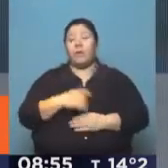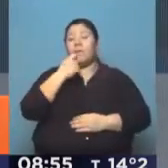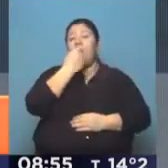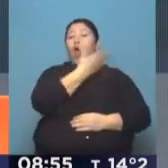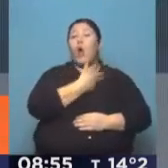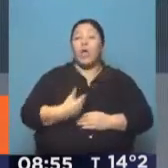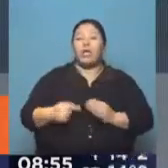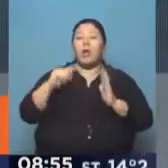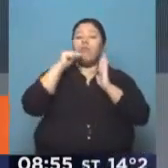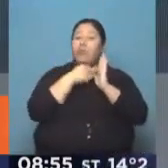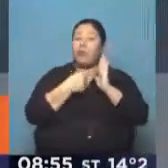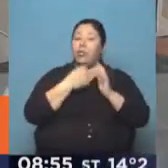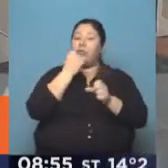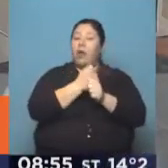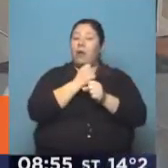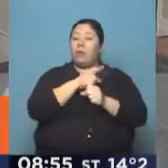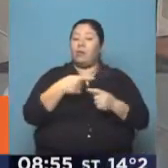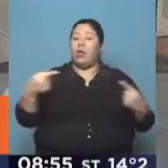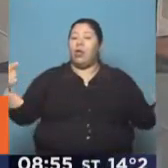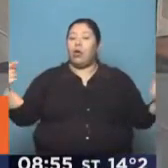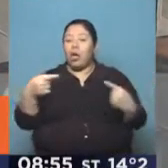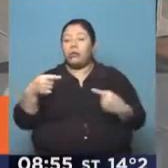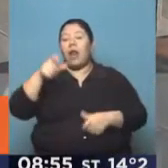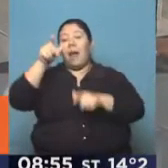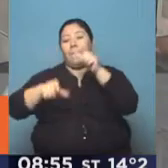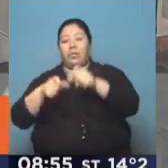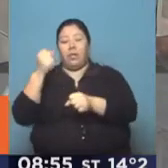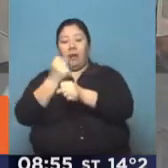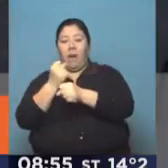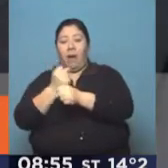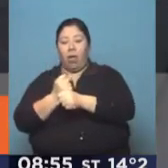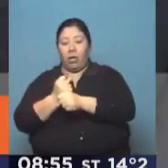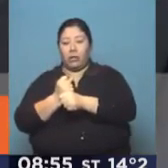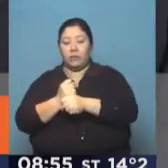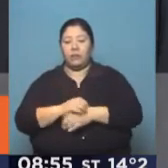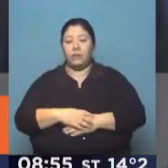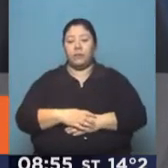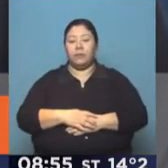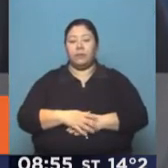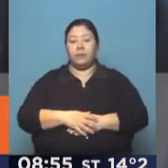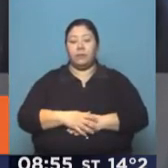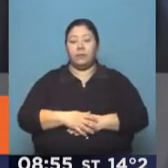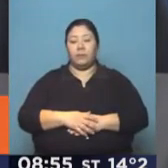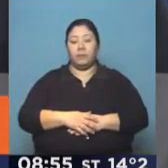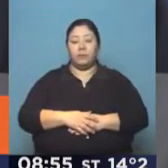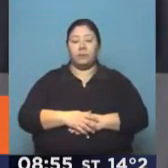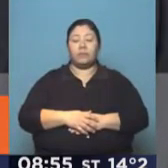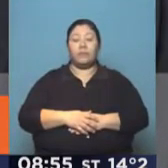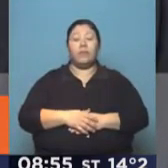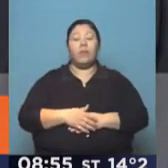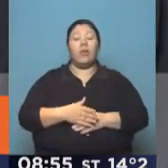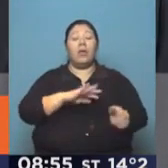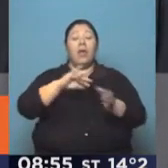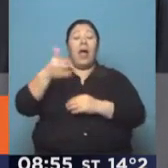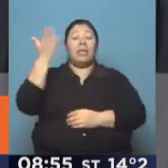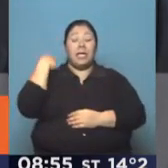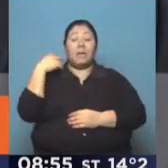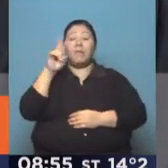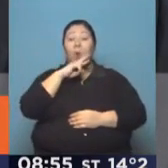que claramente van en contra del interés de los trabajadores nicolás ahí yo la escuchaba también a myriam bregman en el parlamento nacional